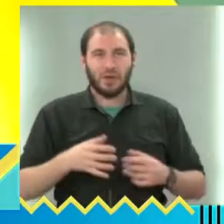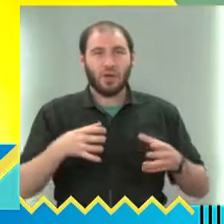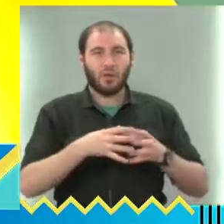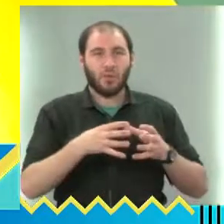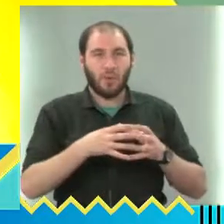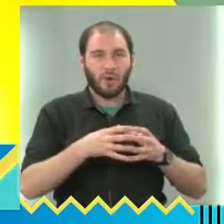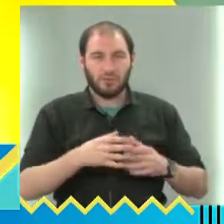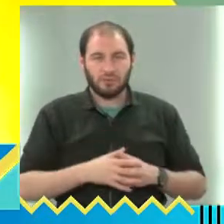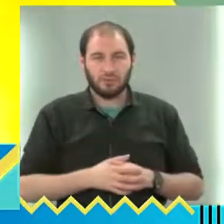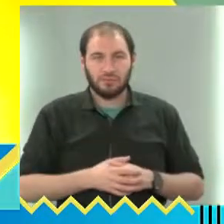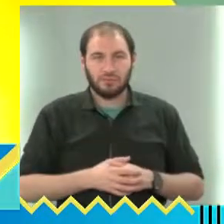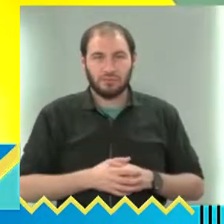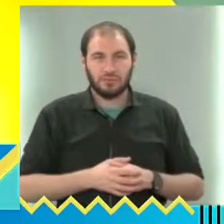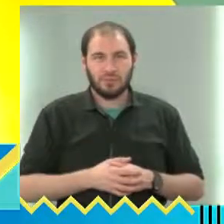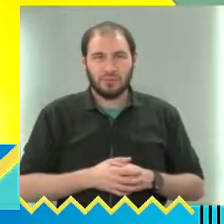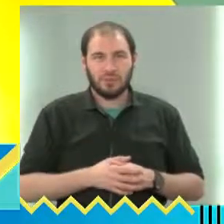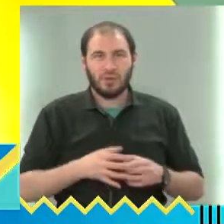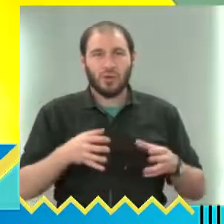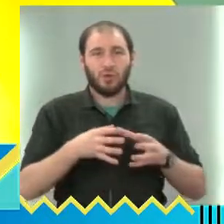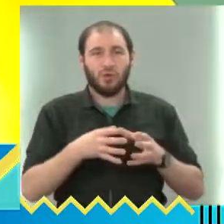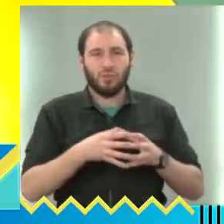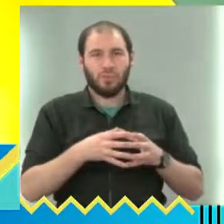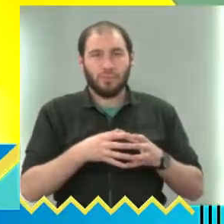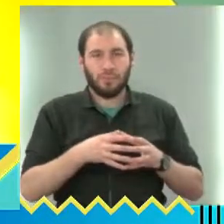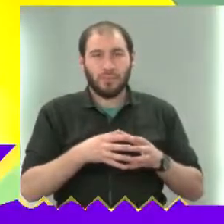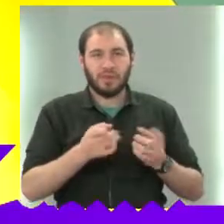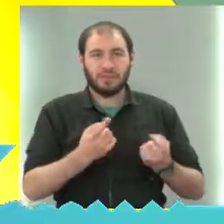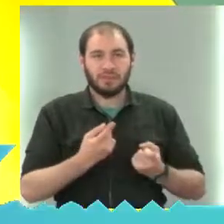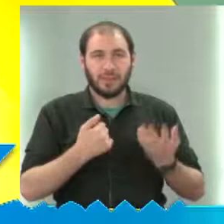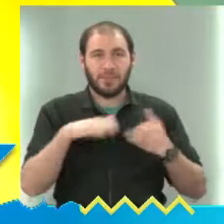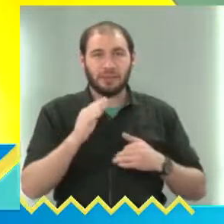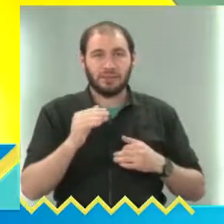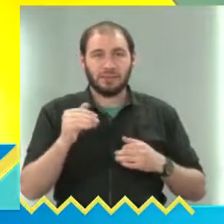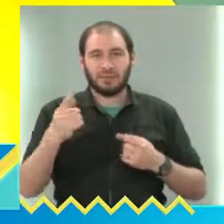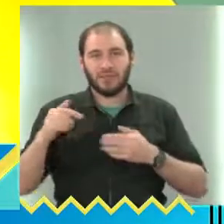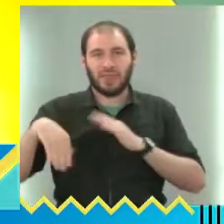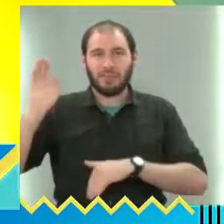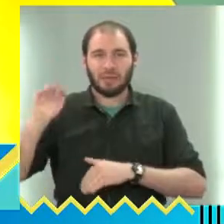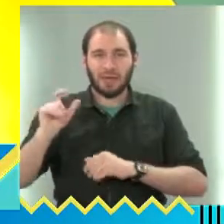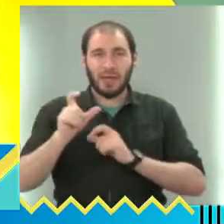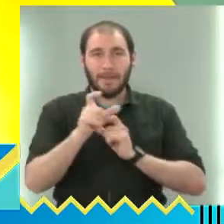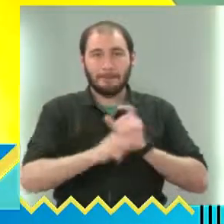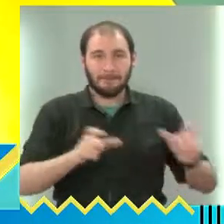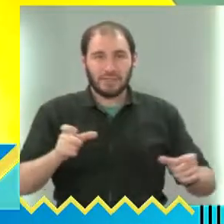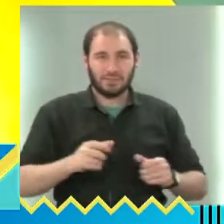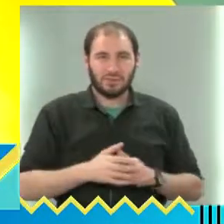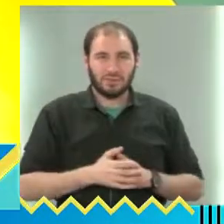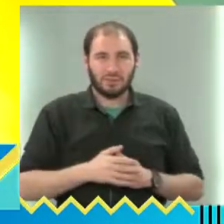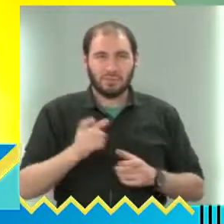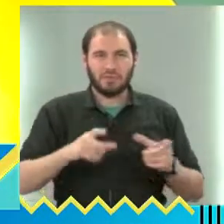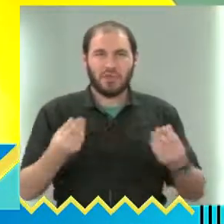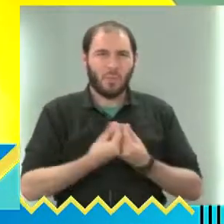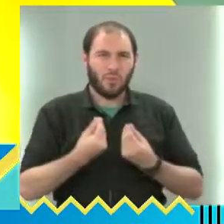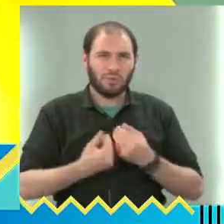grupo que más hace falta es el que más somos, ¿no? La población, la mayoría de